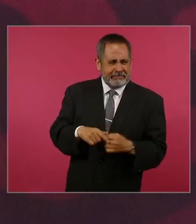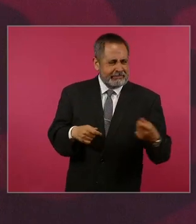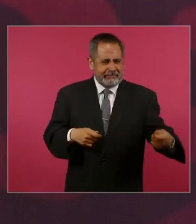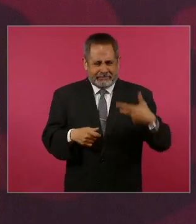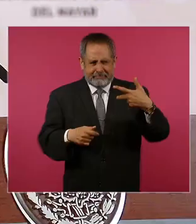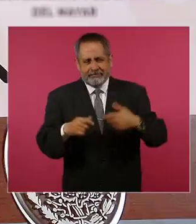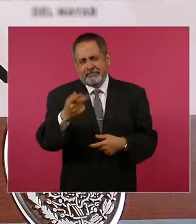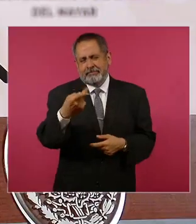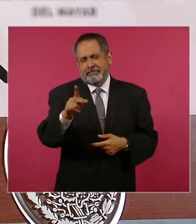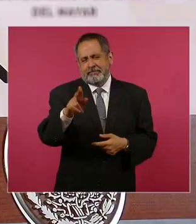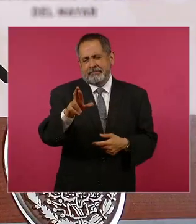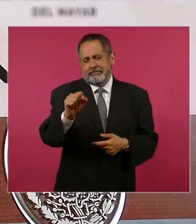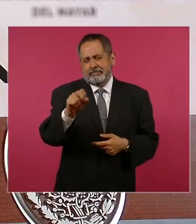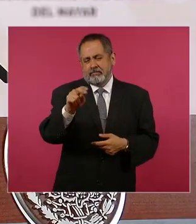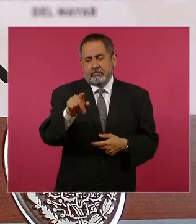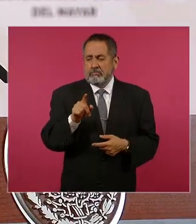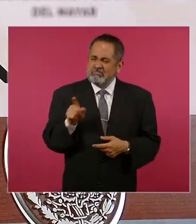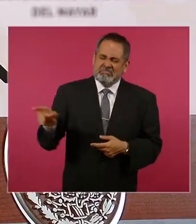Krause,